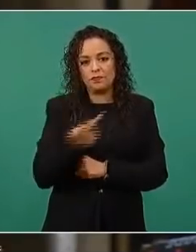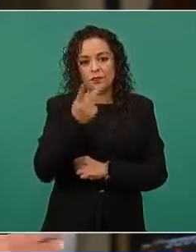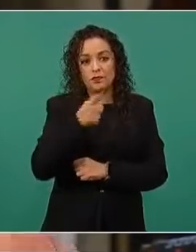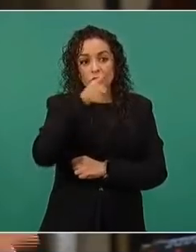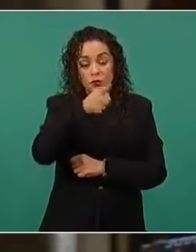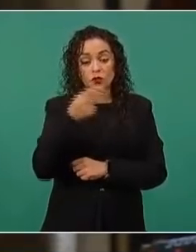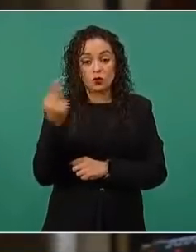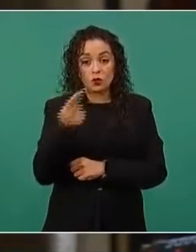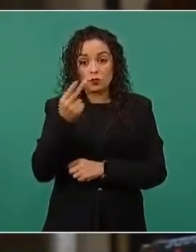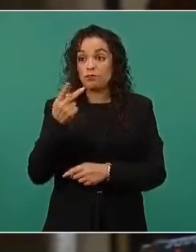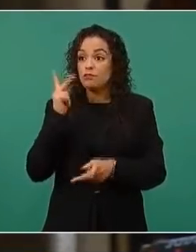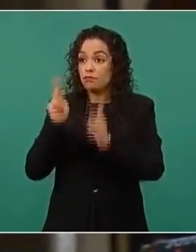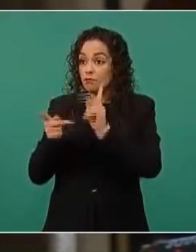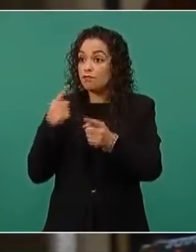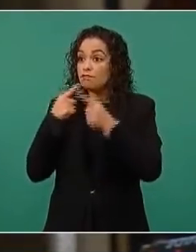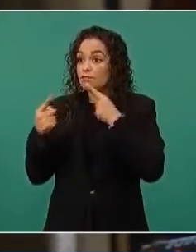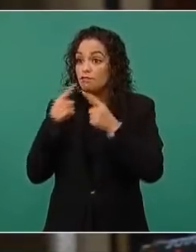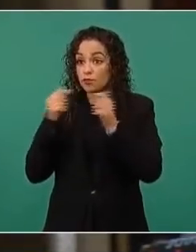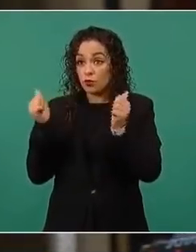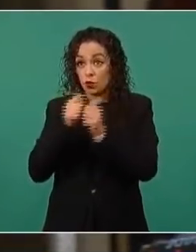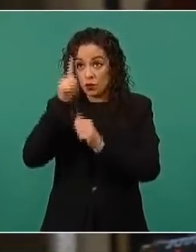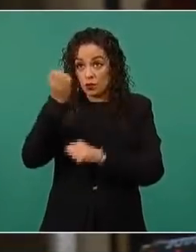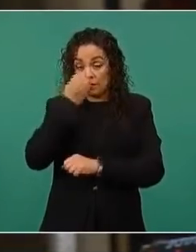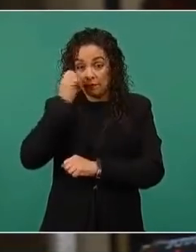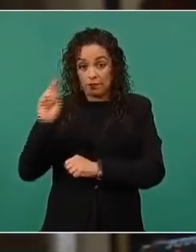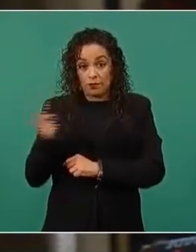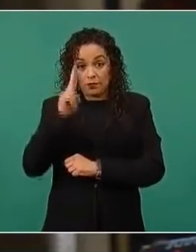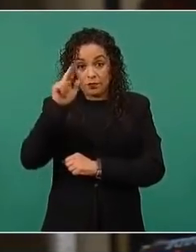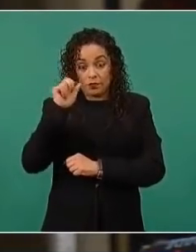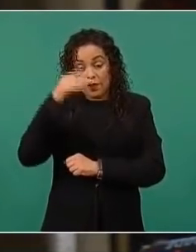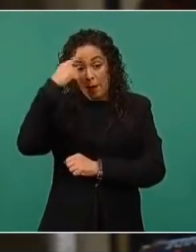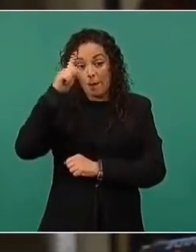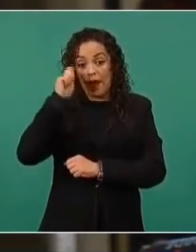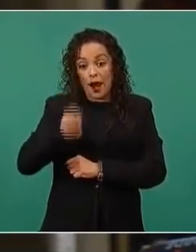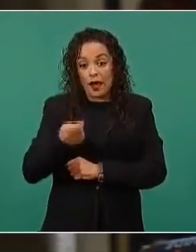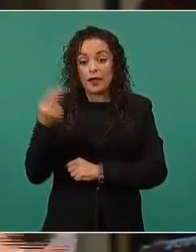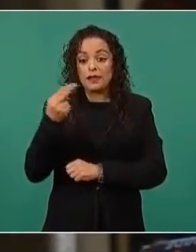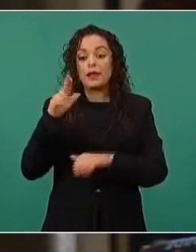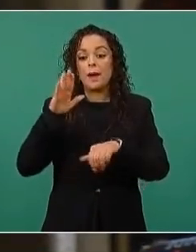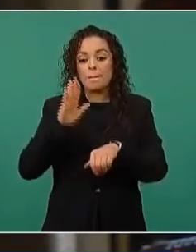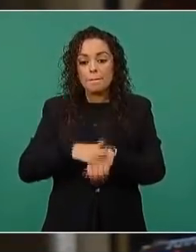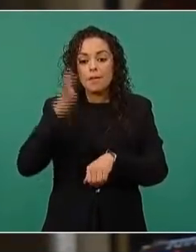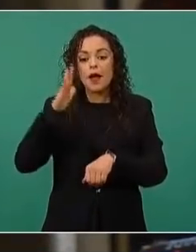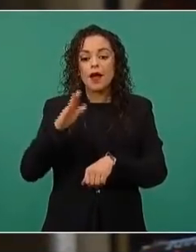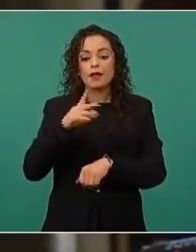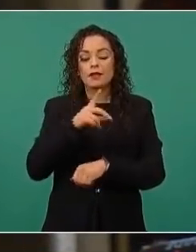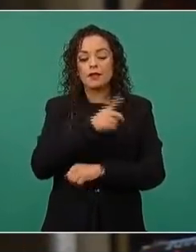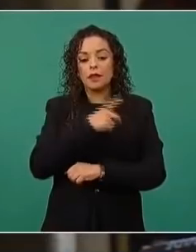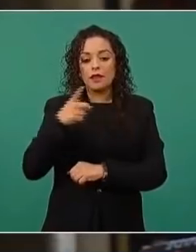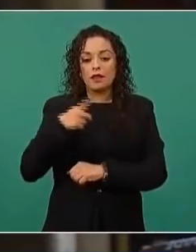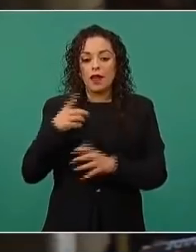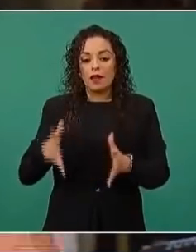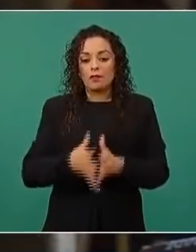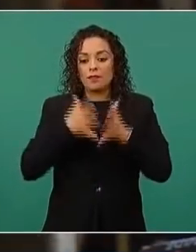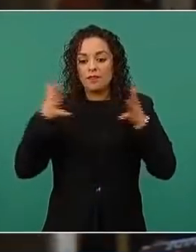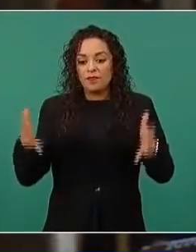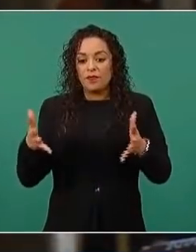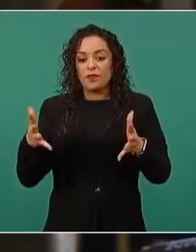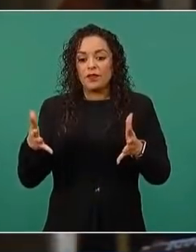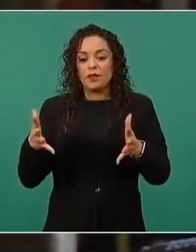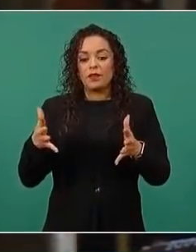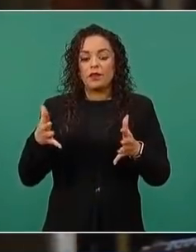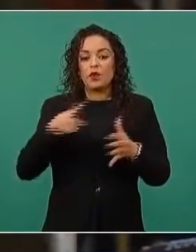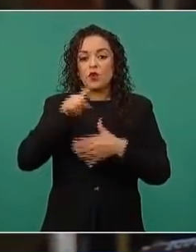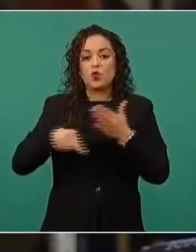la Universidad Nacional Autónoma de México para aumentar el cupo de estudiantes que se pueden admitir, eso por una parte, y por